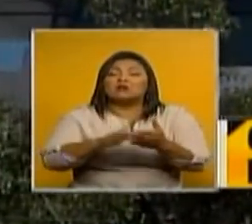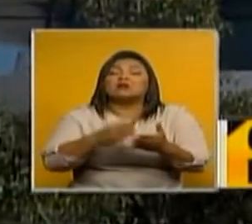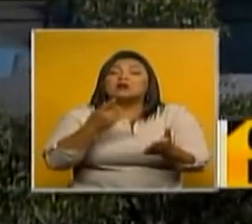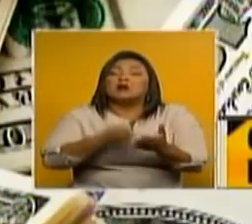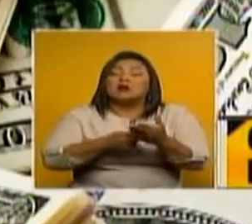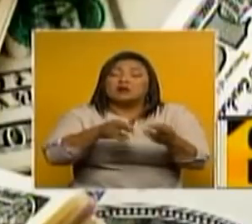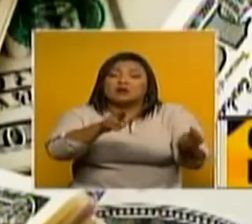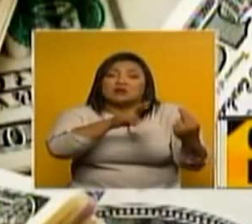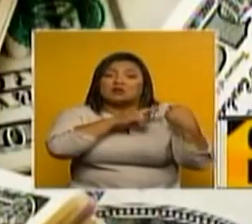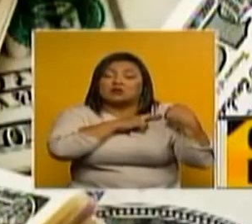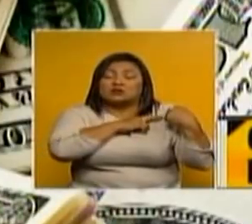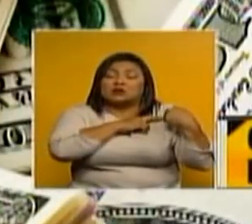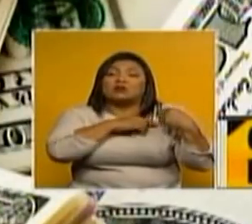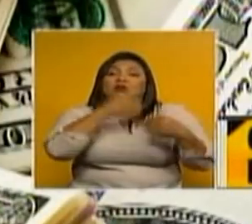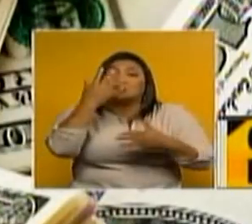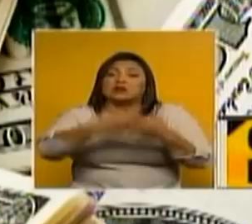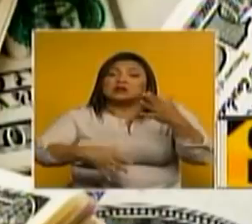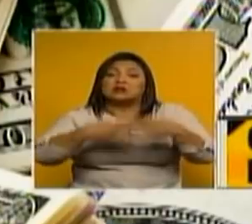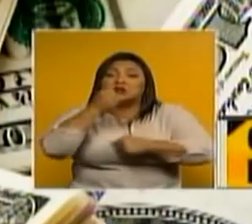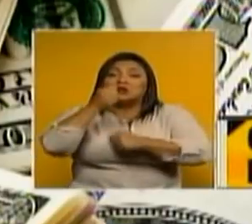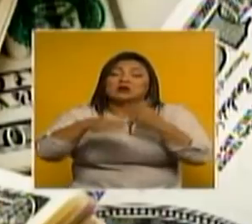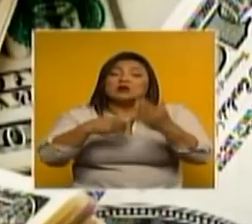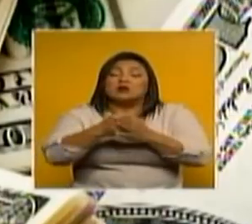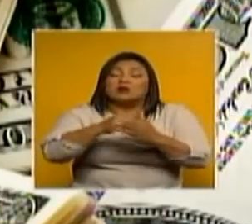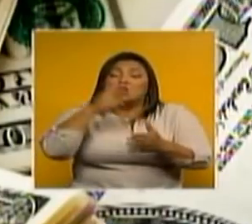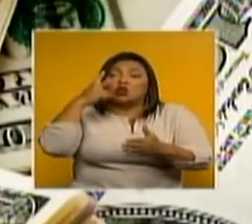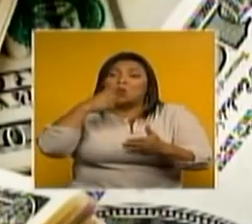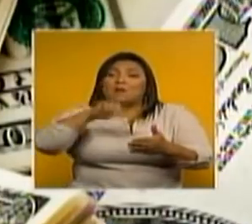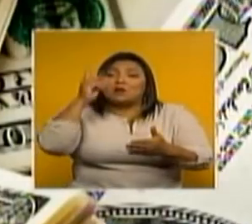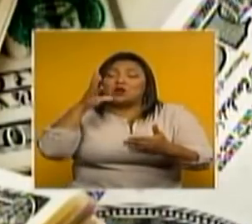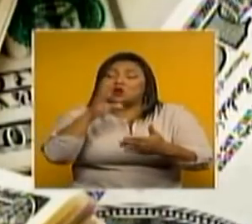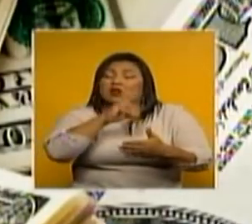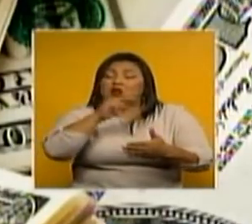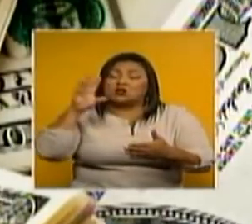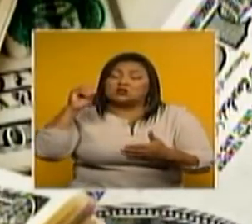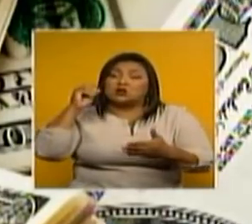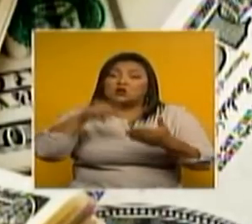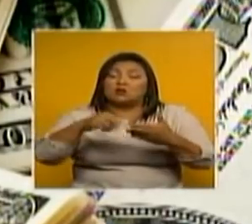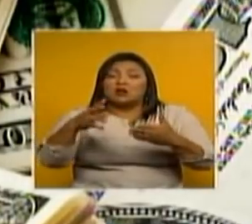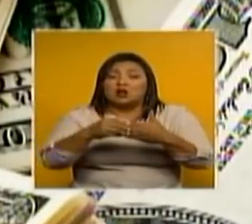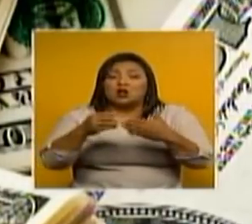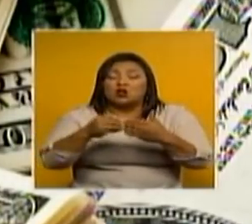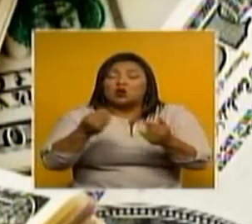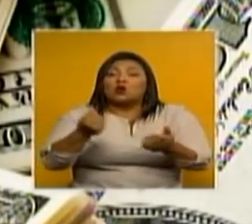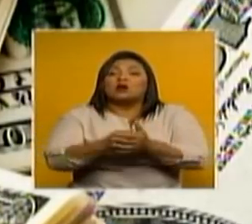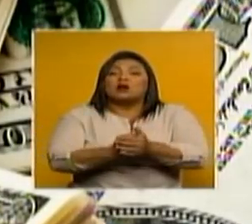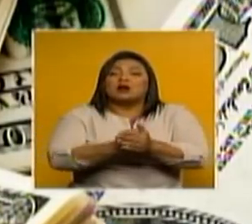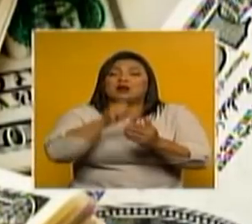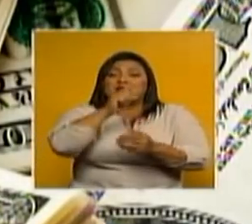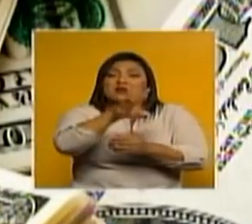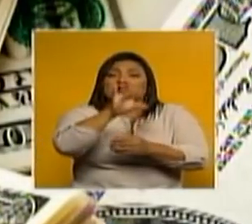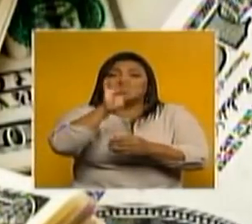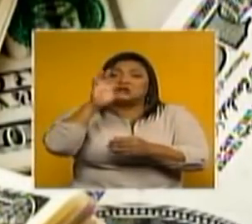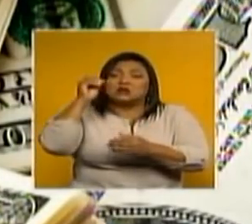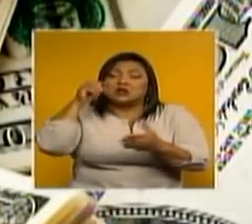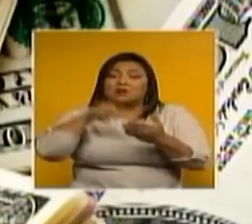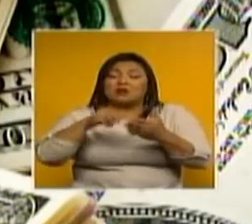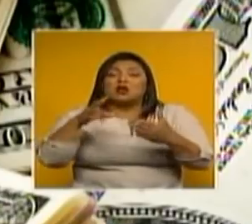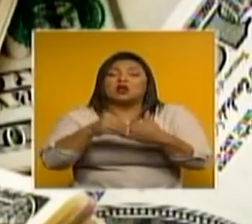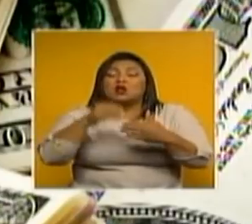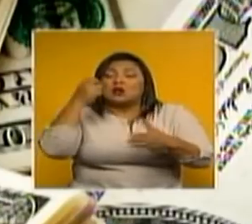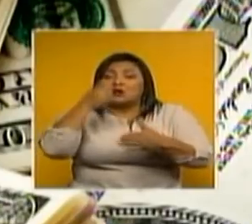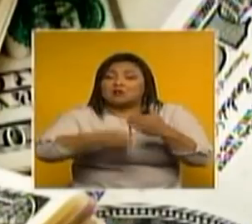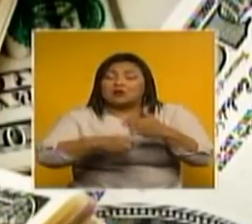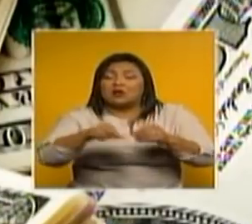determinado responsabilidades de tipo civil, alrededor de $2,200,000 en glosas, $180,000 en